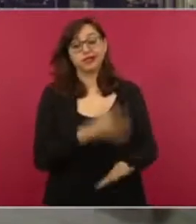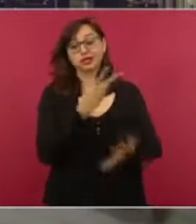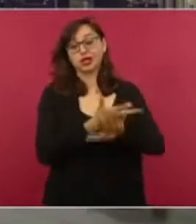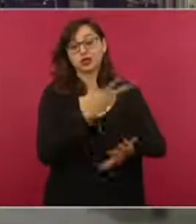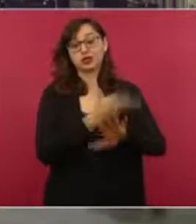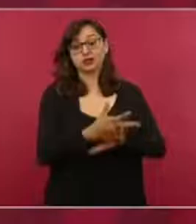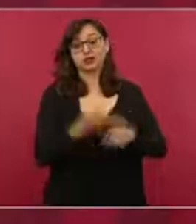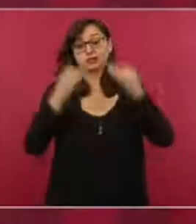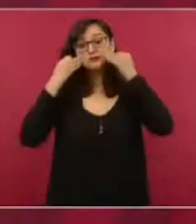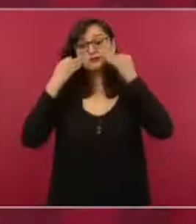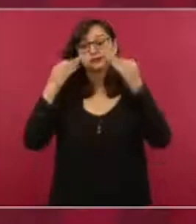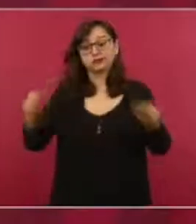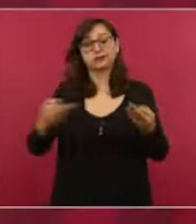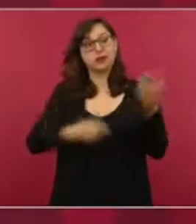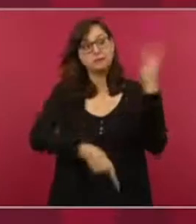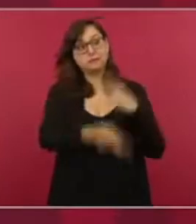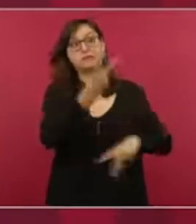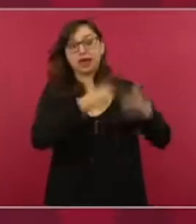venido a eso,